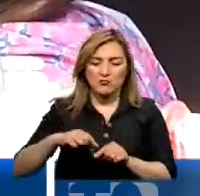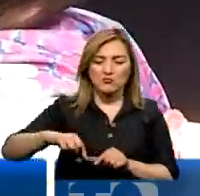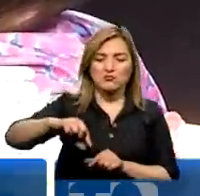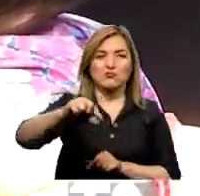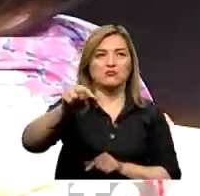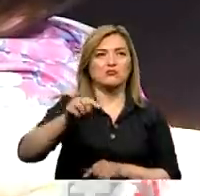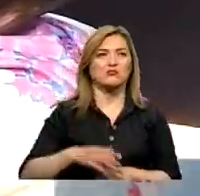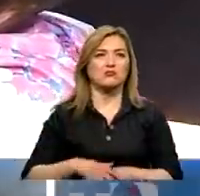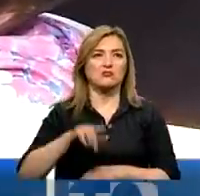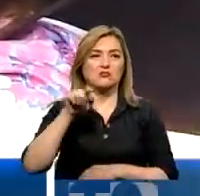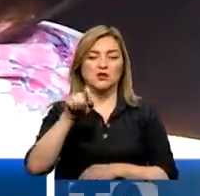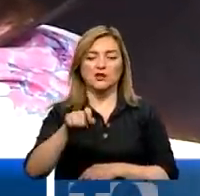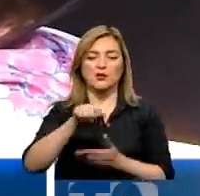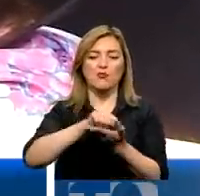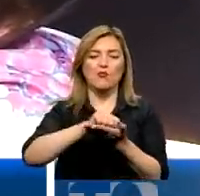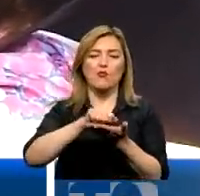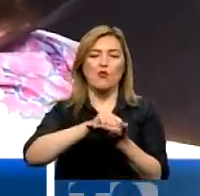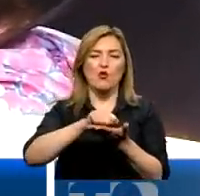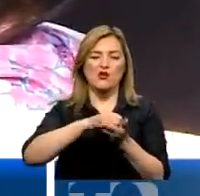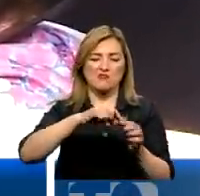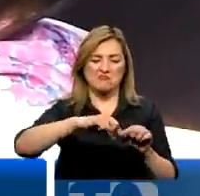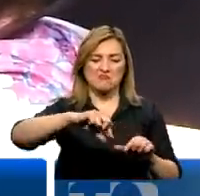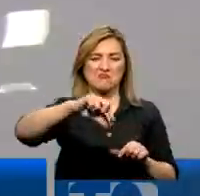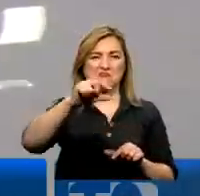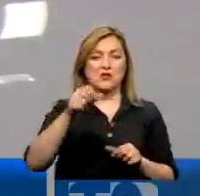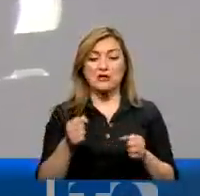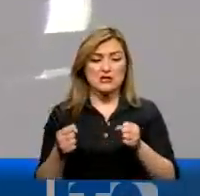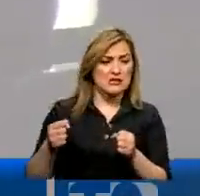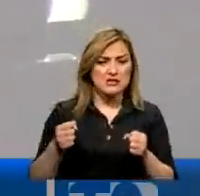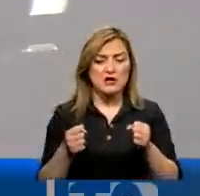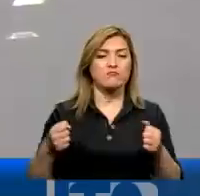Deberían borrarla porque es una confusión para poder manejar y por eso hay muchos accidentes.